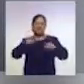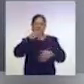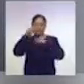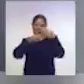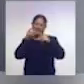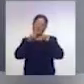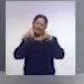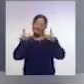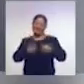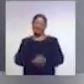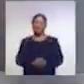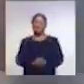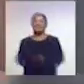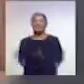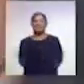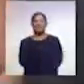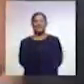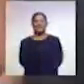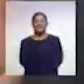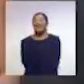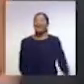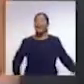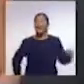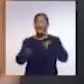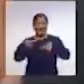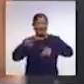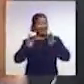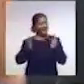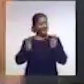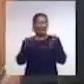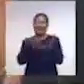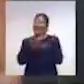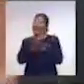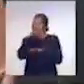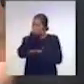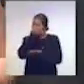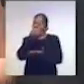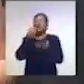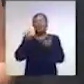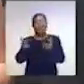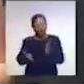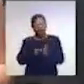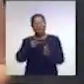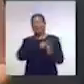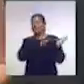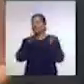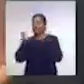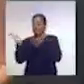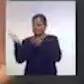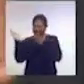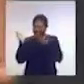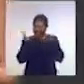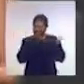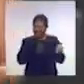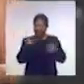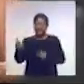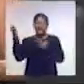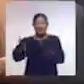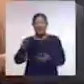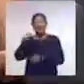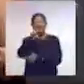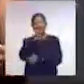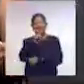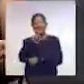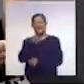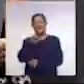Noticias La Scala. Regresamos. Ya estamos de regreso después de esta breve pausa. Nuevamente estamos de este lado, recibiendo con muchísimo gusto a Serafín Ríos